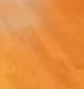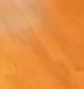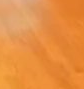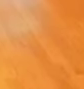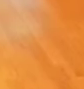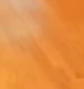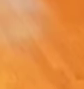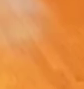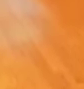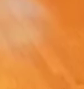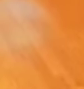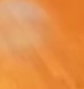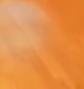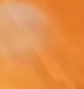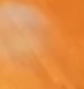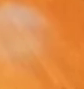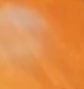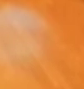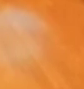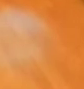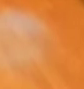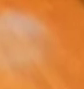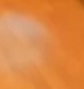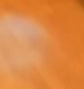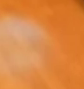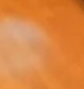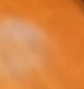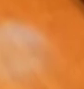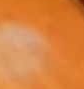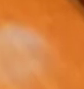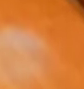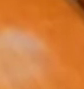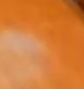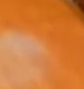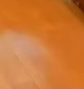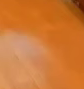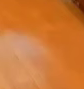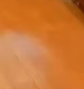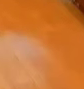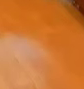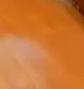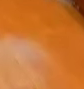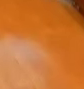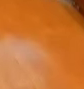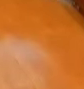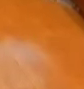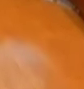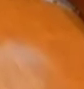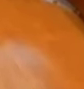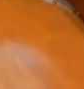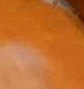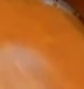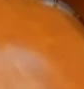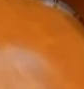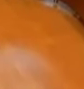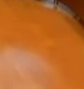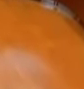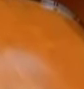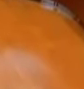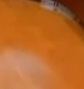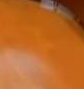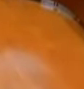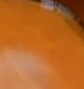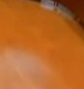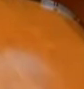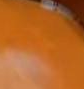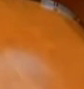forma anexo a la convocatoria, se da por concluido este punto y continuamos con el siguiente punto del orden del día. Continuando con el desahogo del